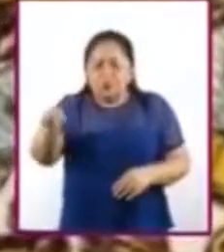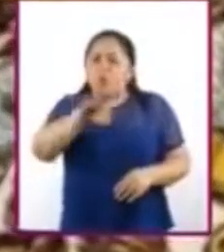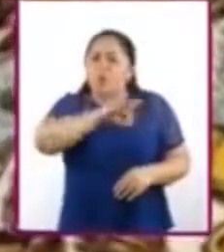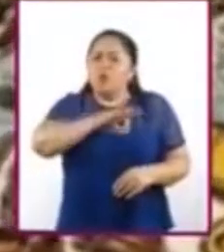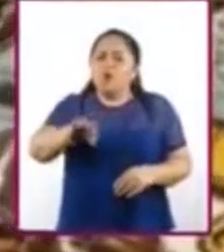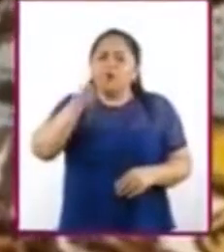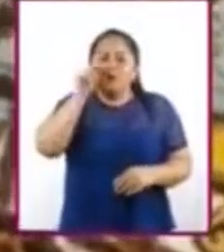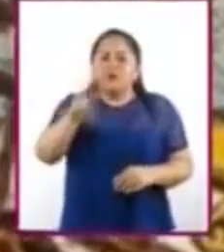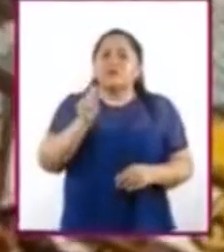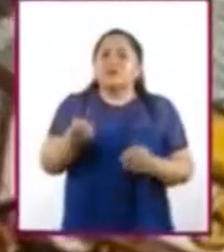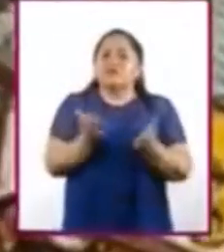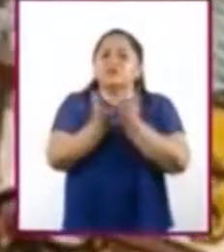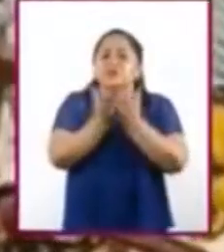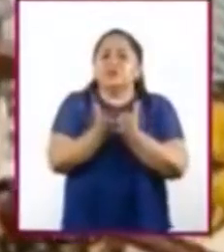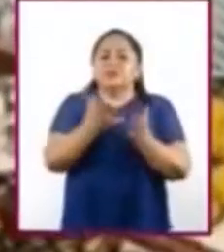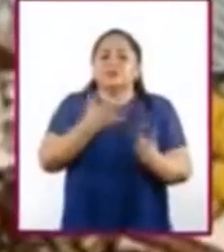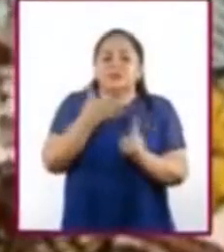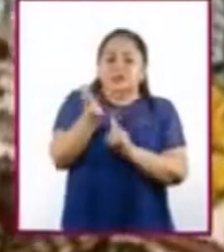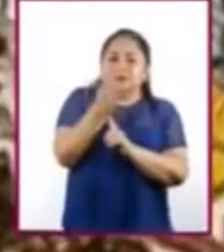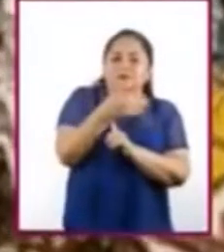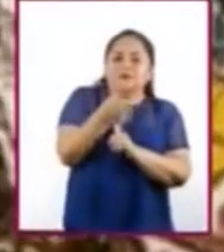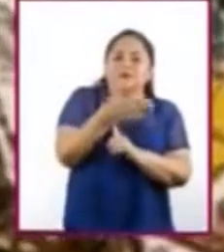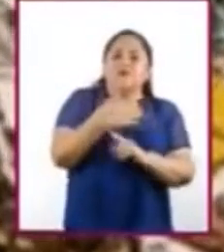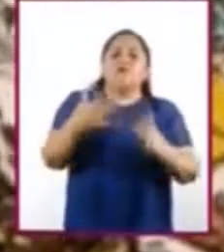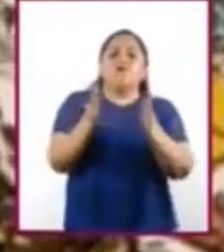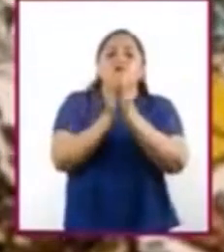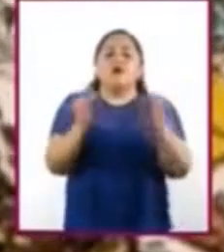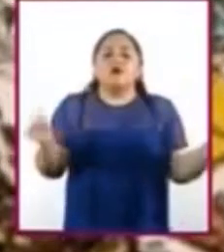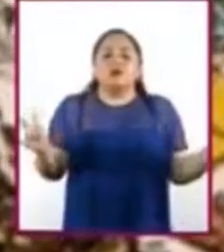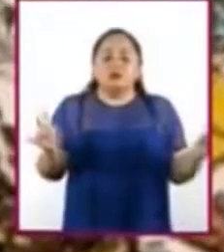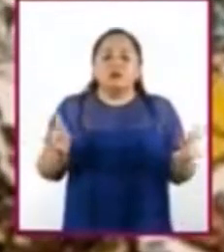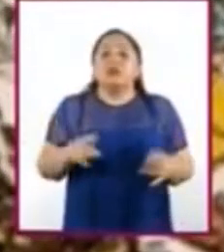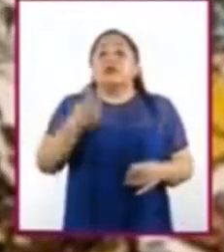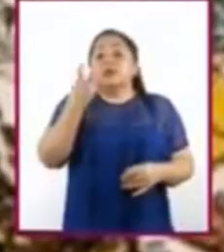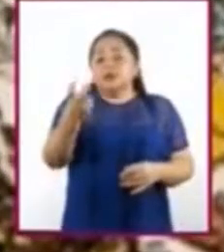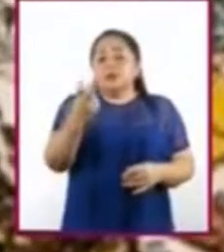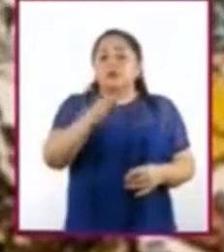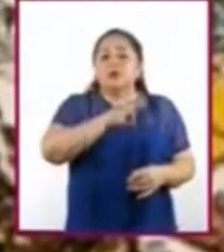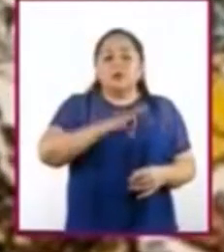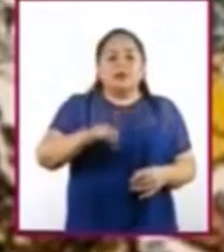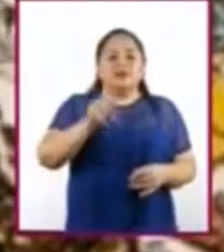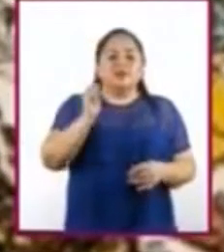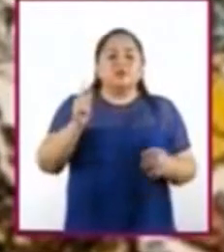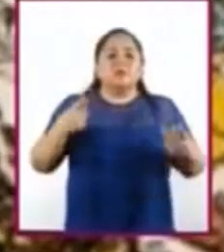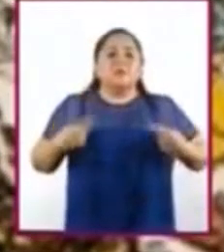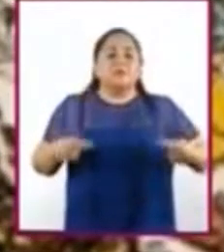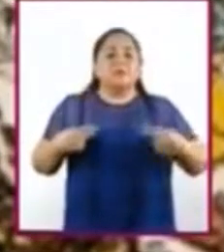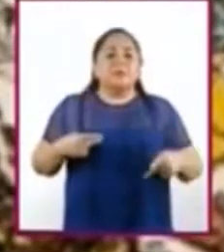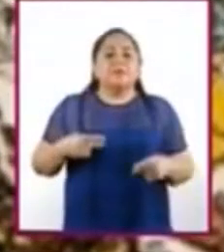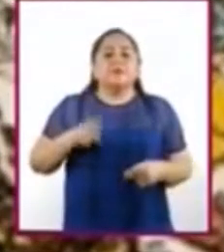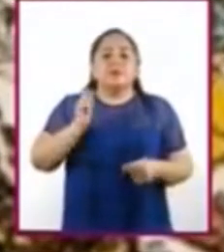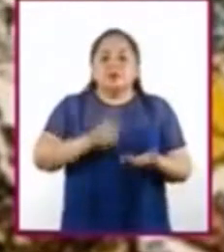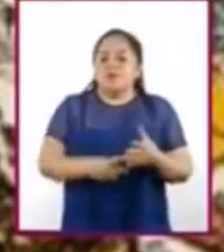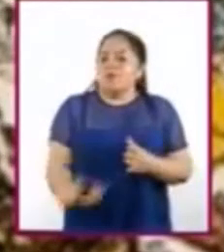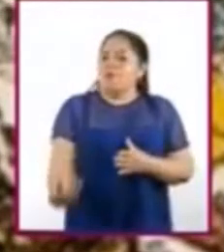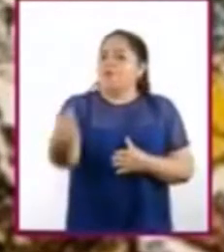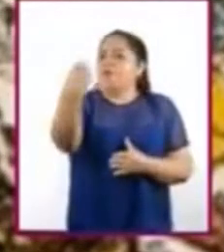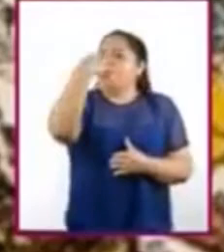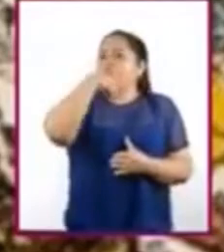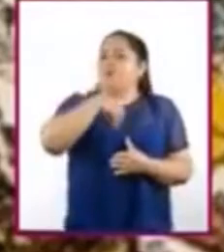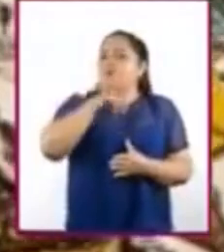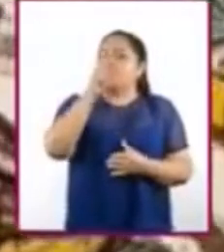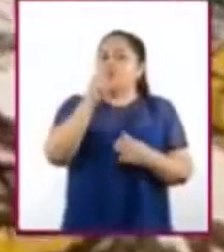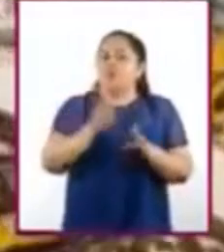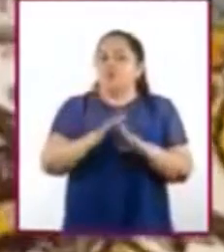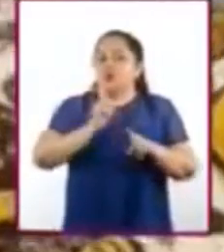ver que estos barcos tienen banderitas francesas. Entonces tenemos que es alguien que se está devorando a